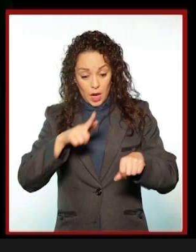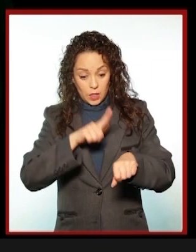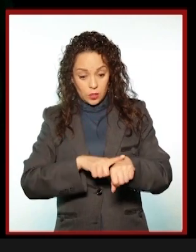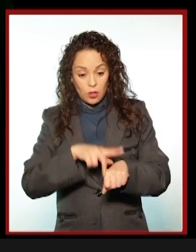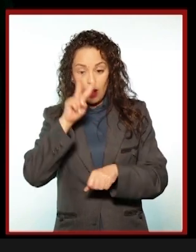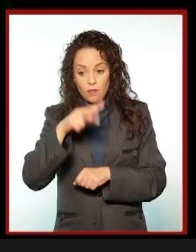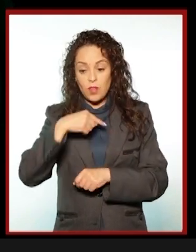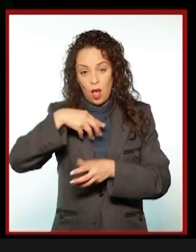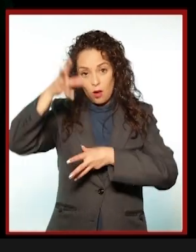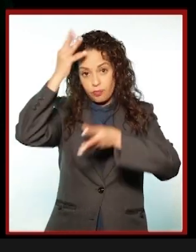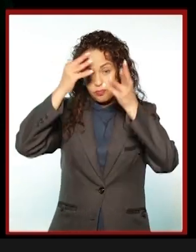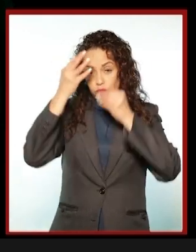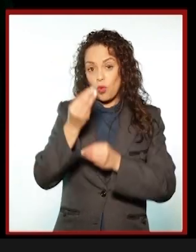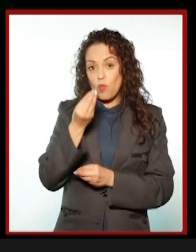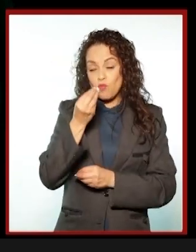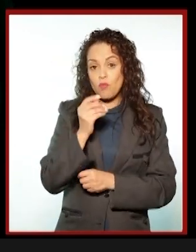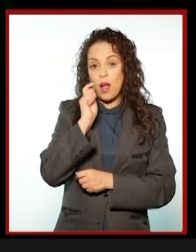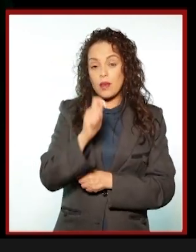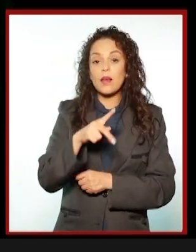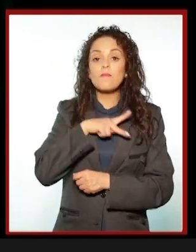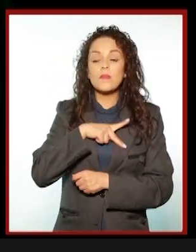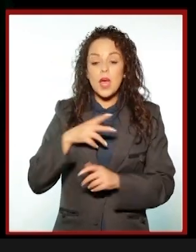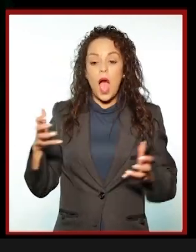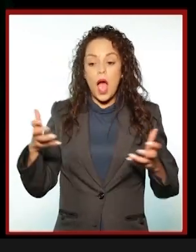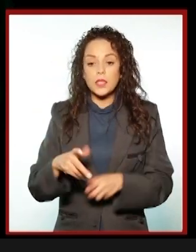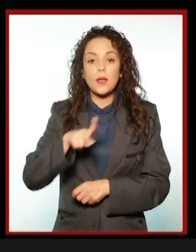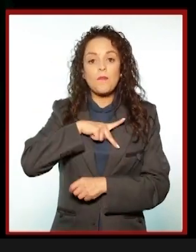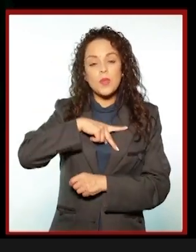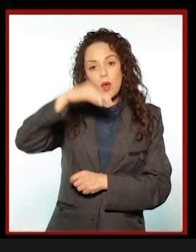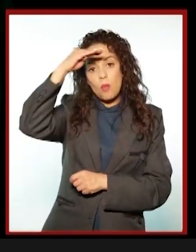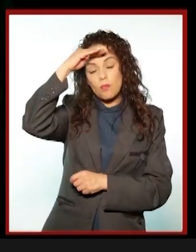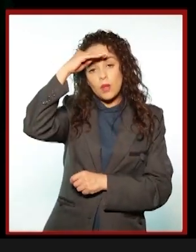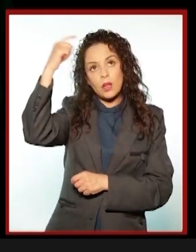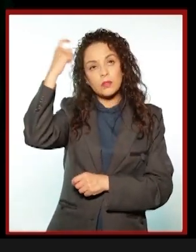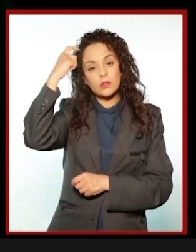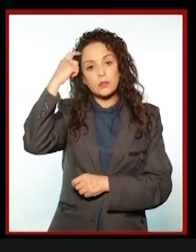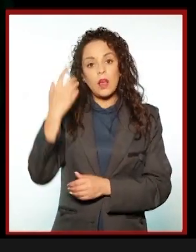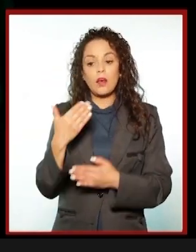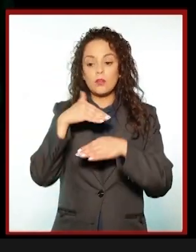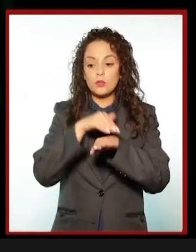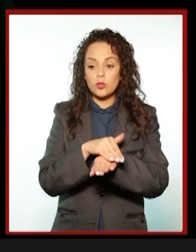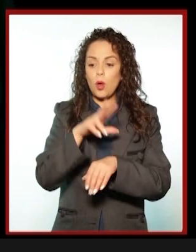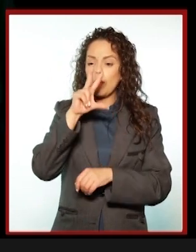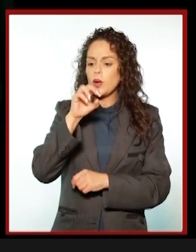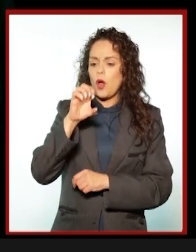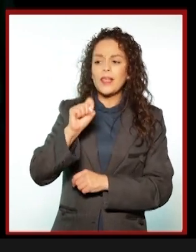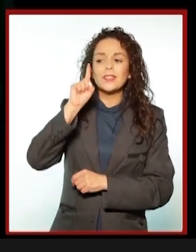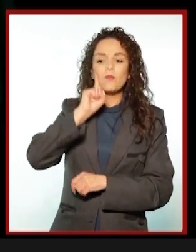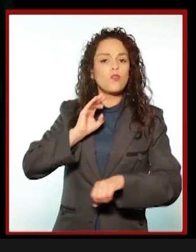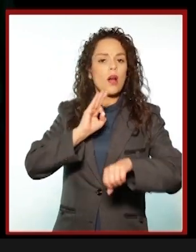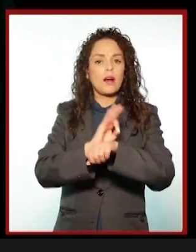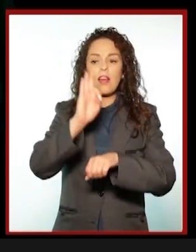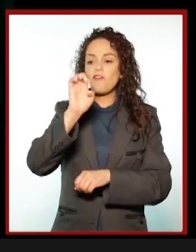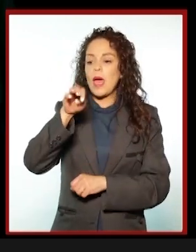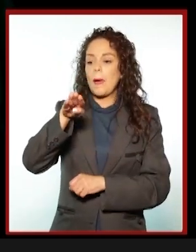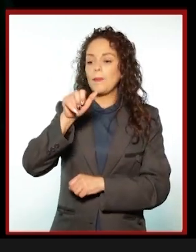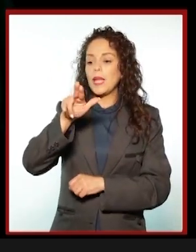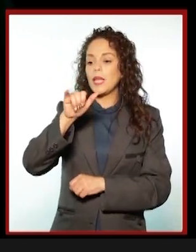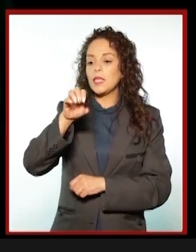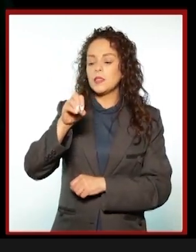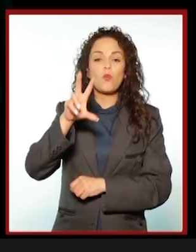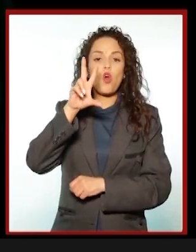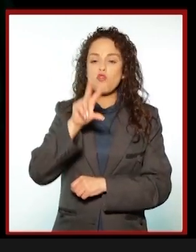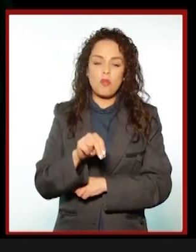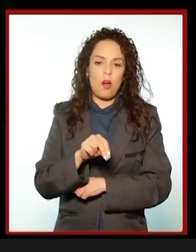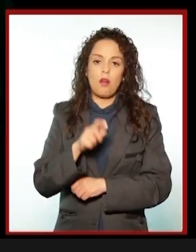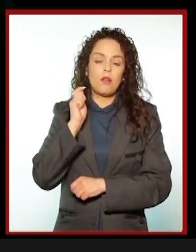también ha habido como un crecimiento en mi propio actuar y en mi propio pensar sobre no voy a decir el feminismo, sino los